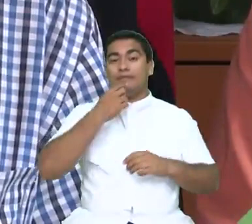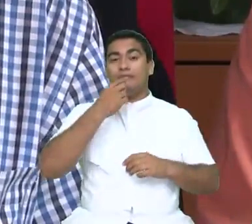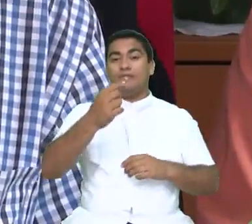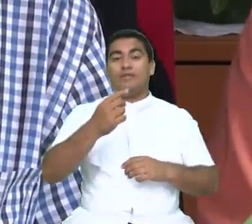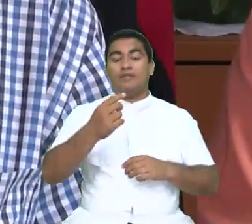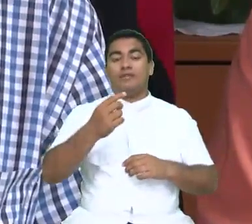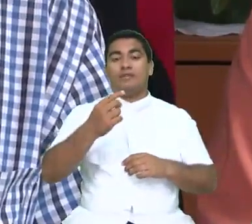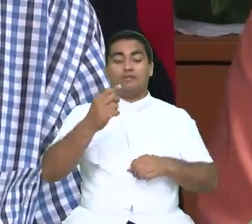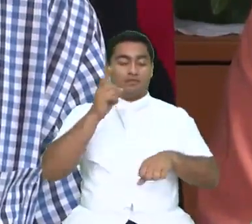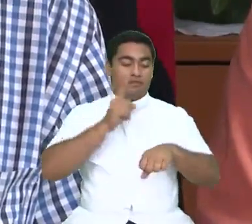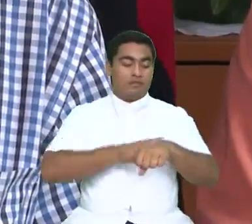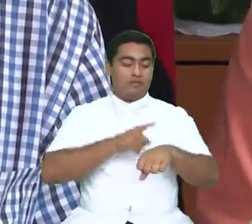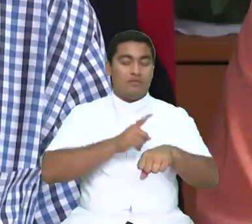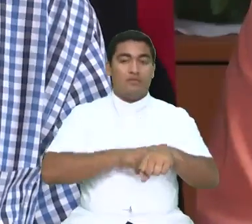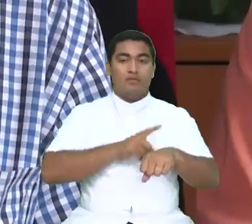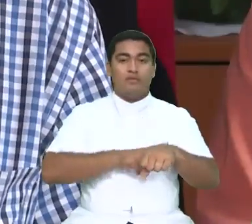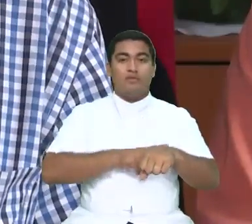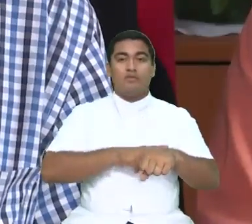de las